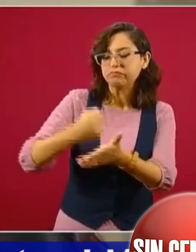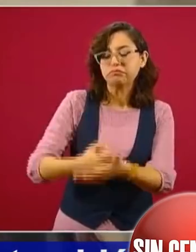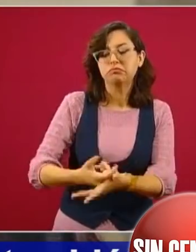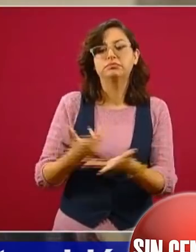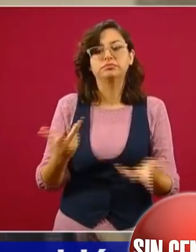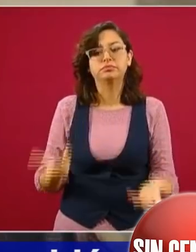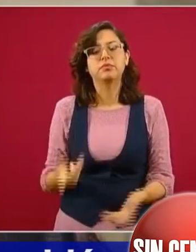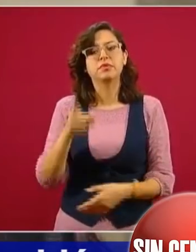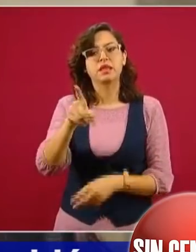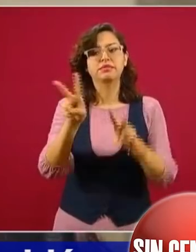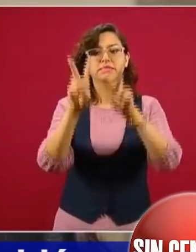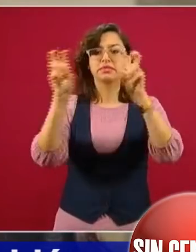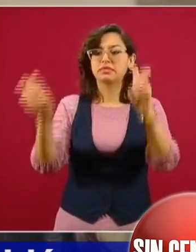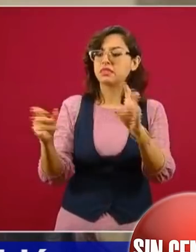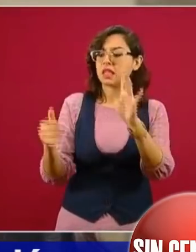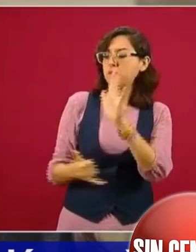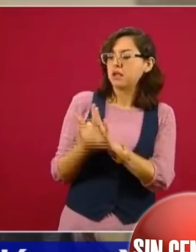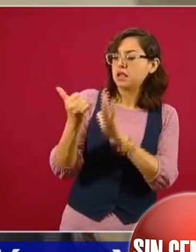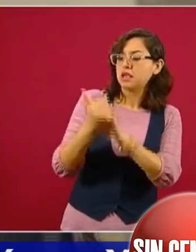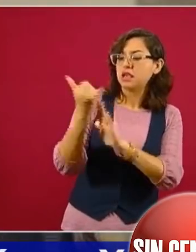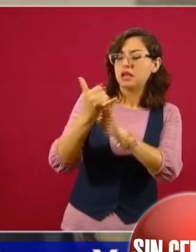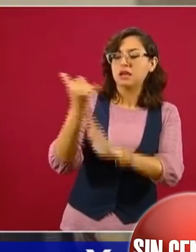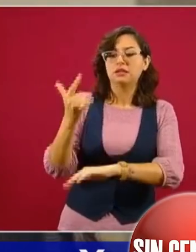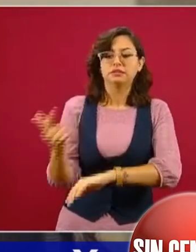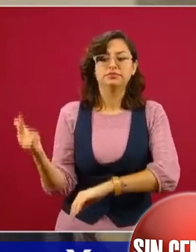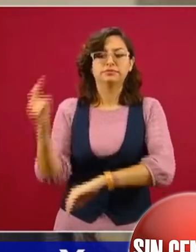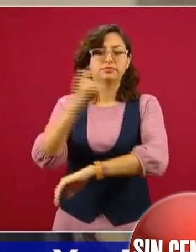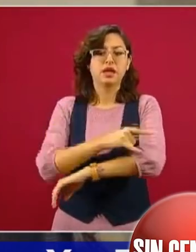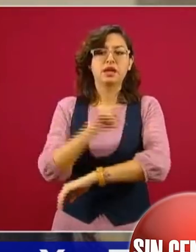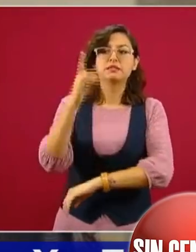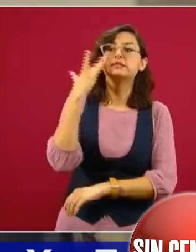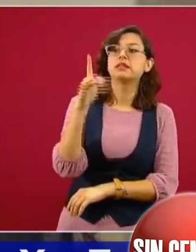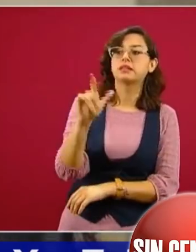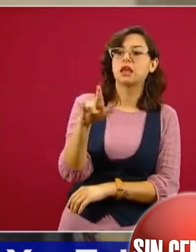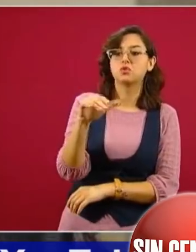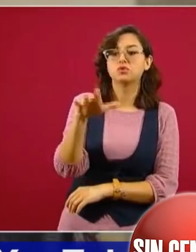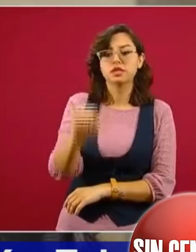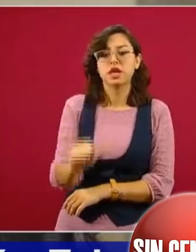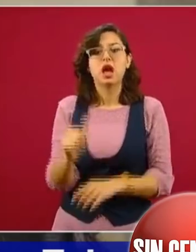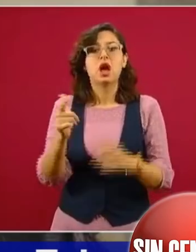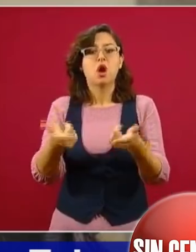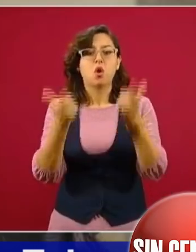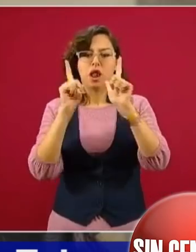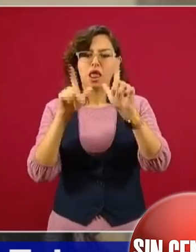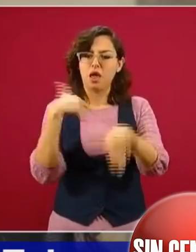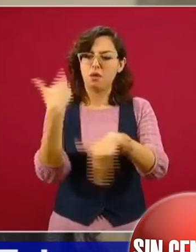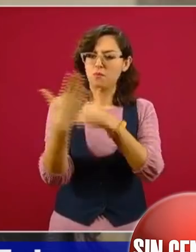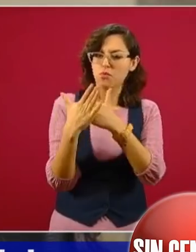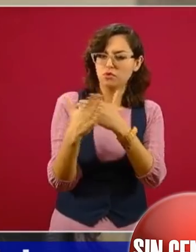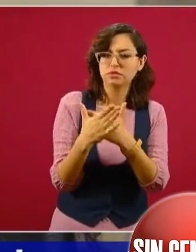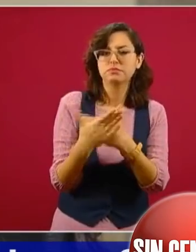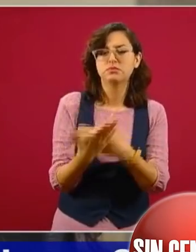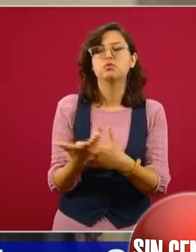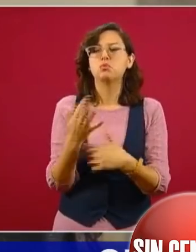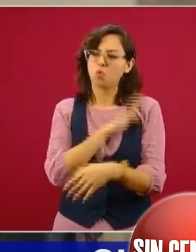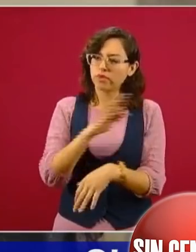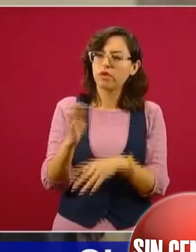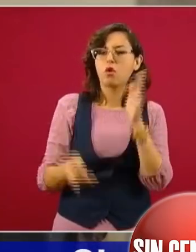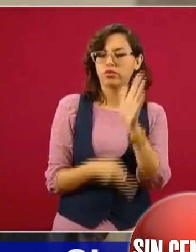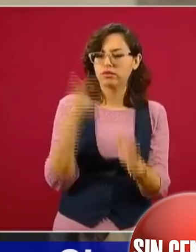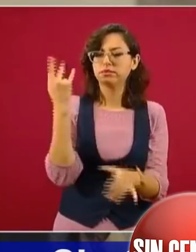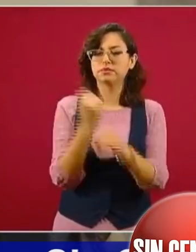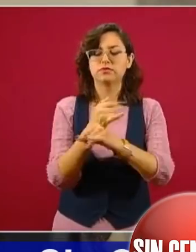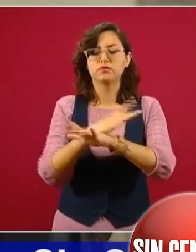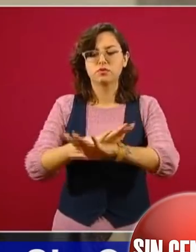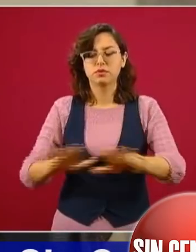en las próximas semanas pudiera volver el general Vallejo a darnos cómo van los avances aún con pandemia. Pero en